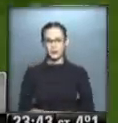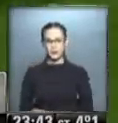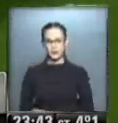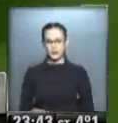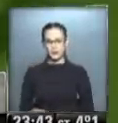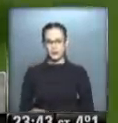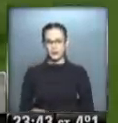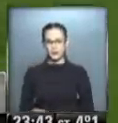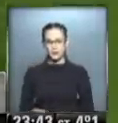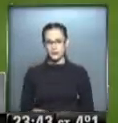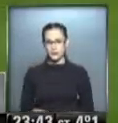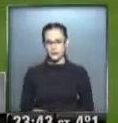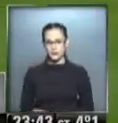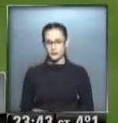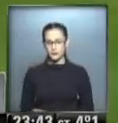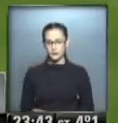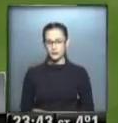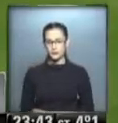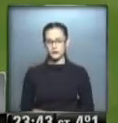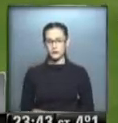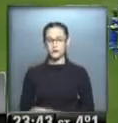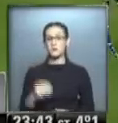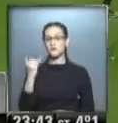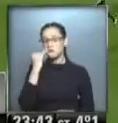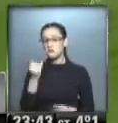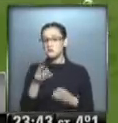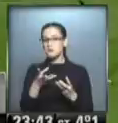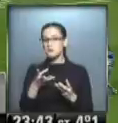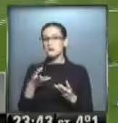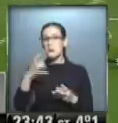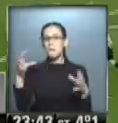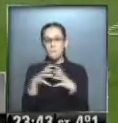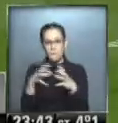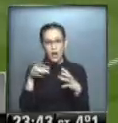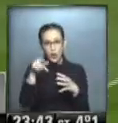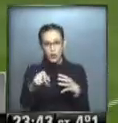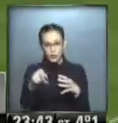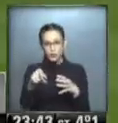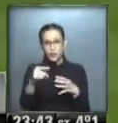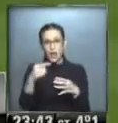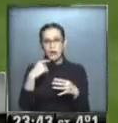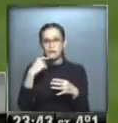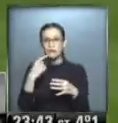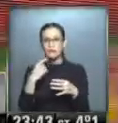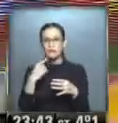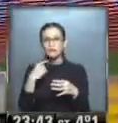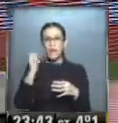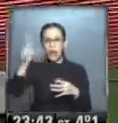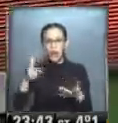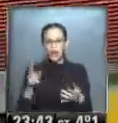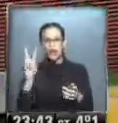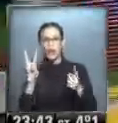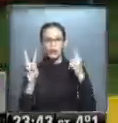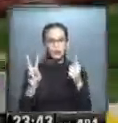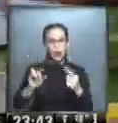la jugada, que se desentiende después de esos cabezazos que se estaban dando en el área. La pelota viene hasta donde estaba él, de pecho la para y gol.